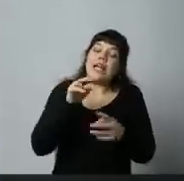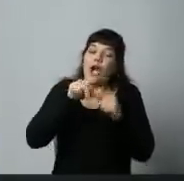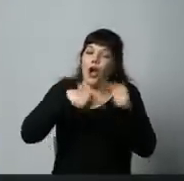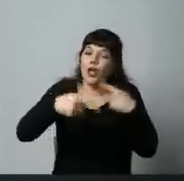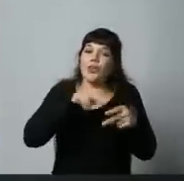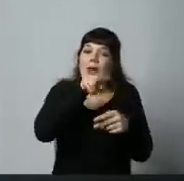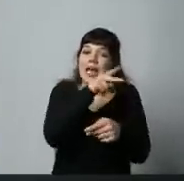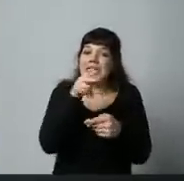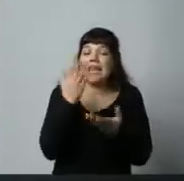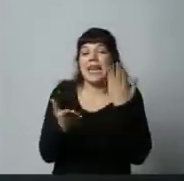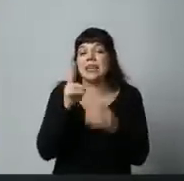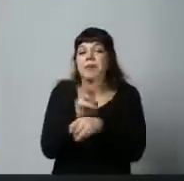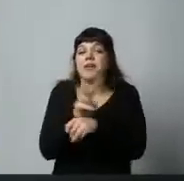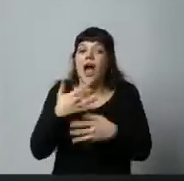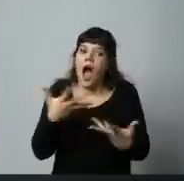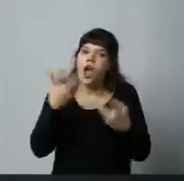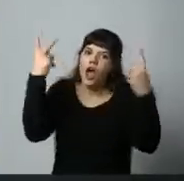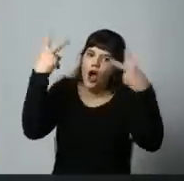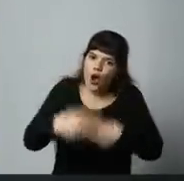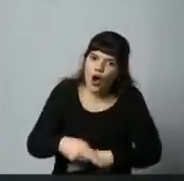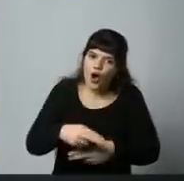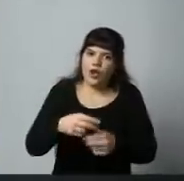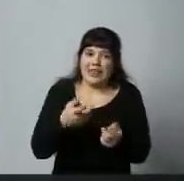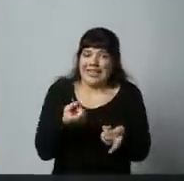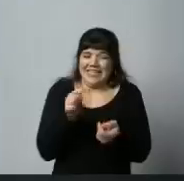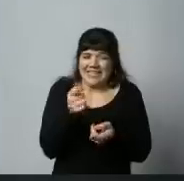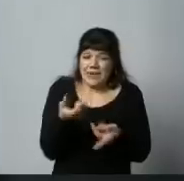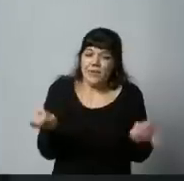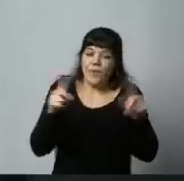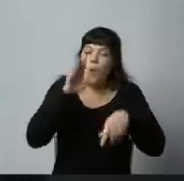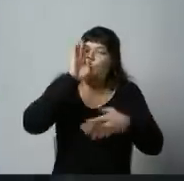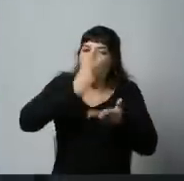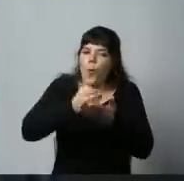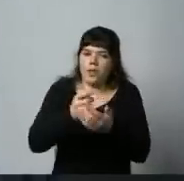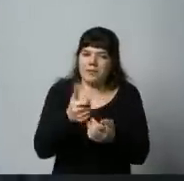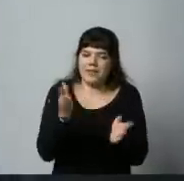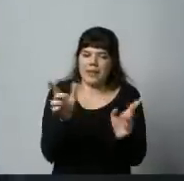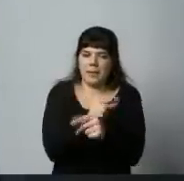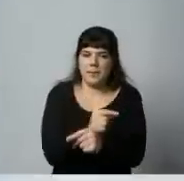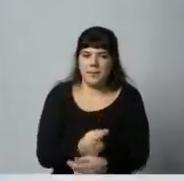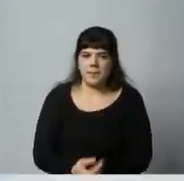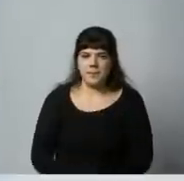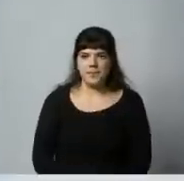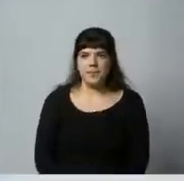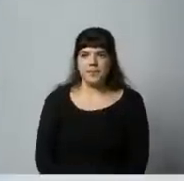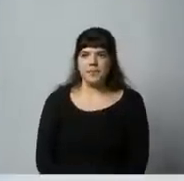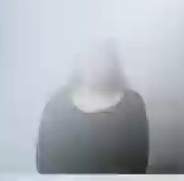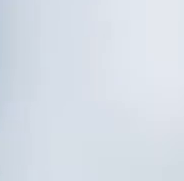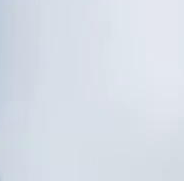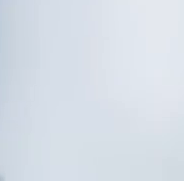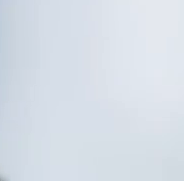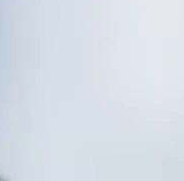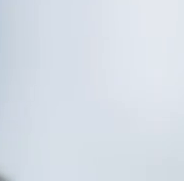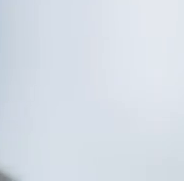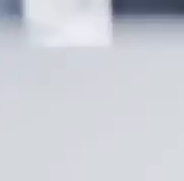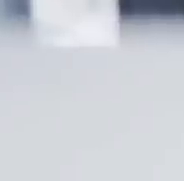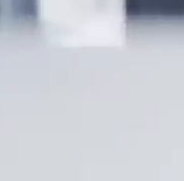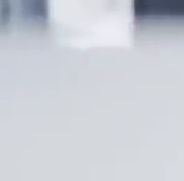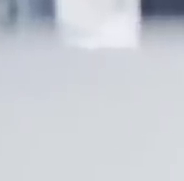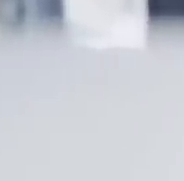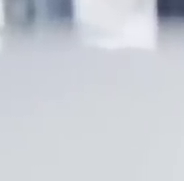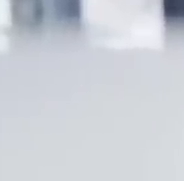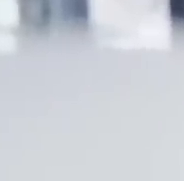defensa vamos a un corte y enseguida volvemos con el último bloque de legítima defensa en casmu estamos Para